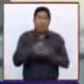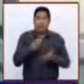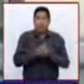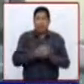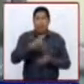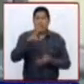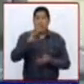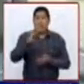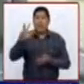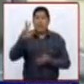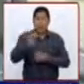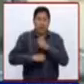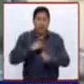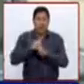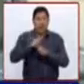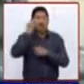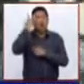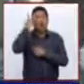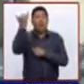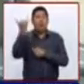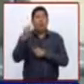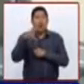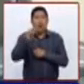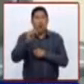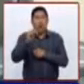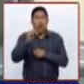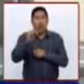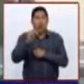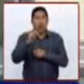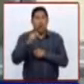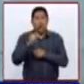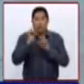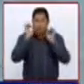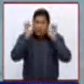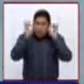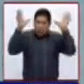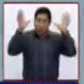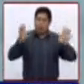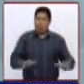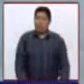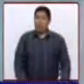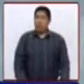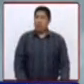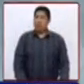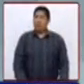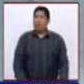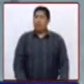años. La razón por la cual no quieren hacerlo, lo va a dejar sorprendido.